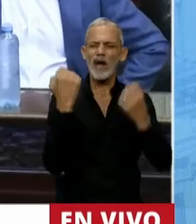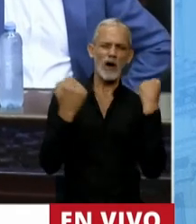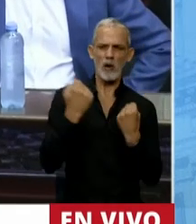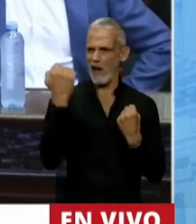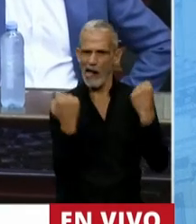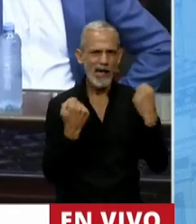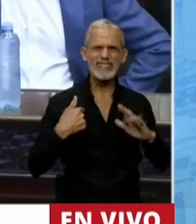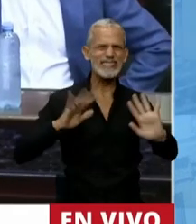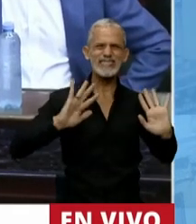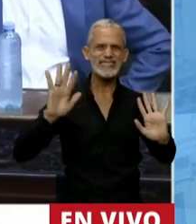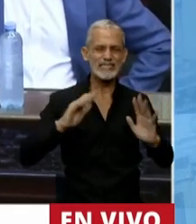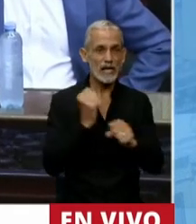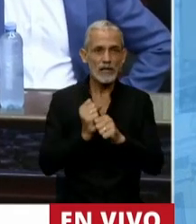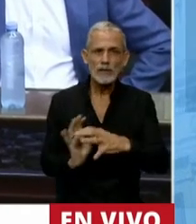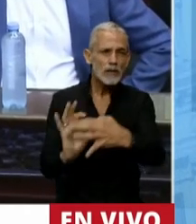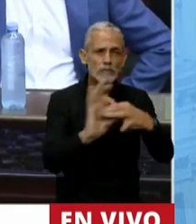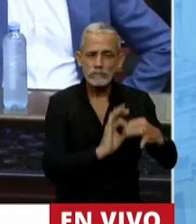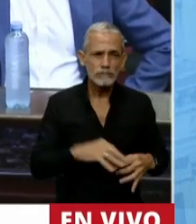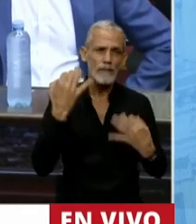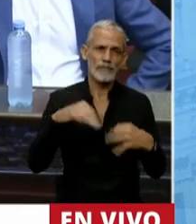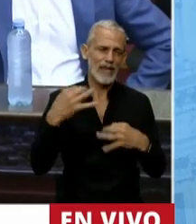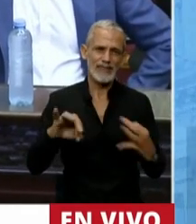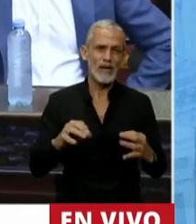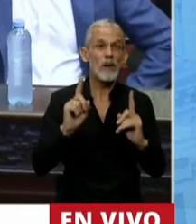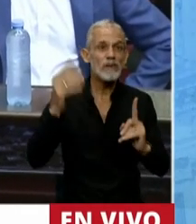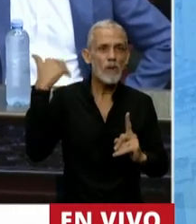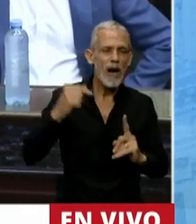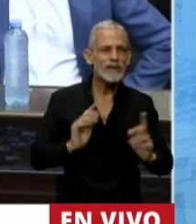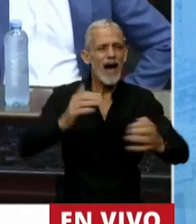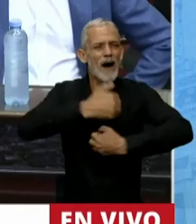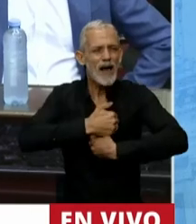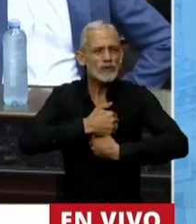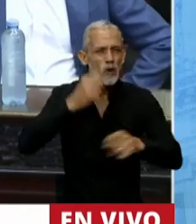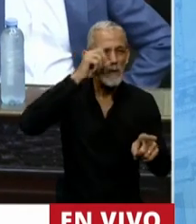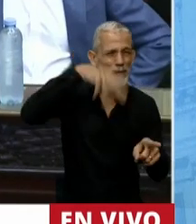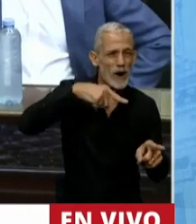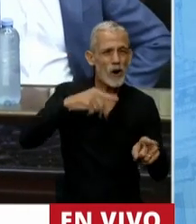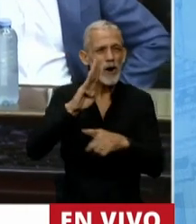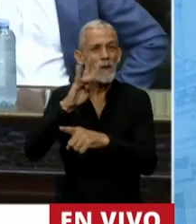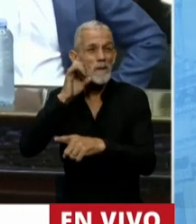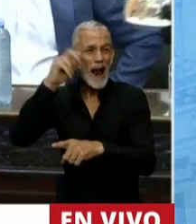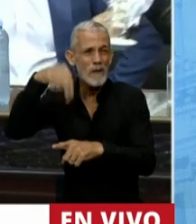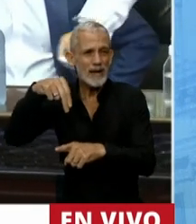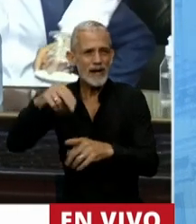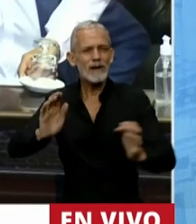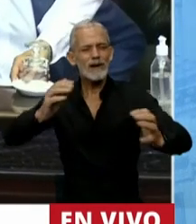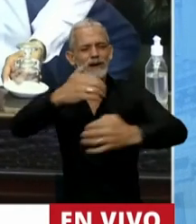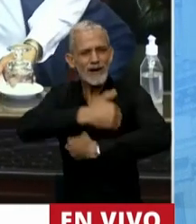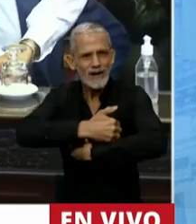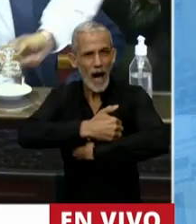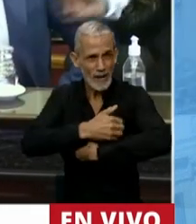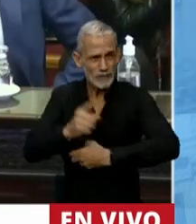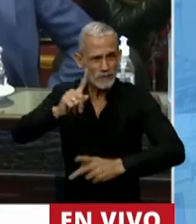egoísmos. Tenemos que trabajar en unidad, como en ese abrazo que se dieron Juan Domingo Perón y Ricardo